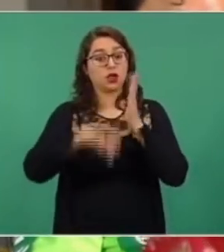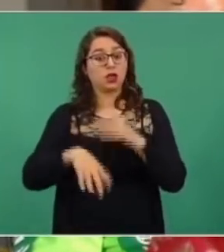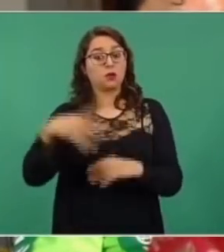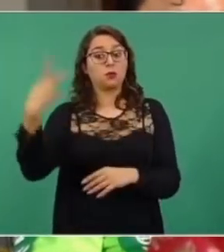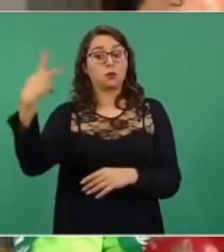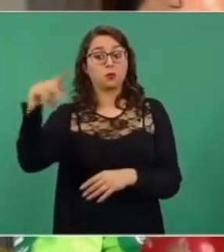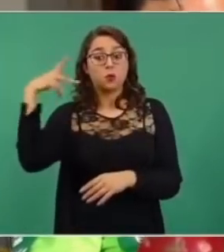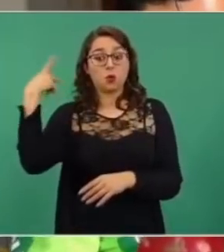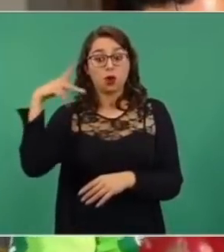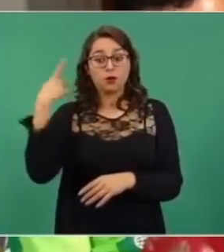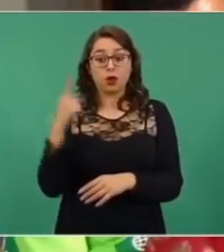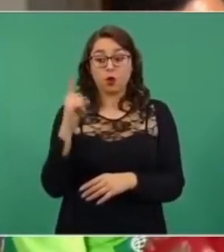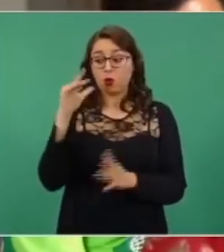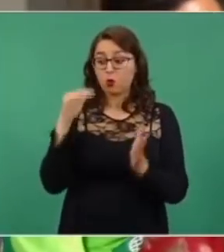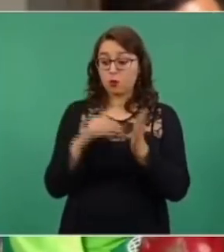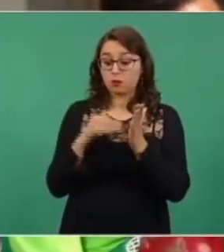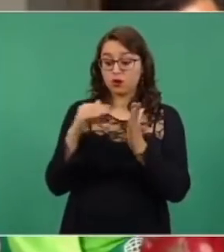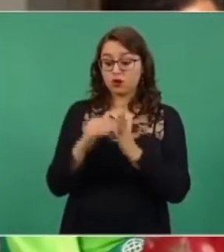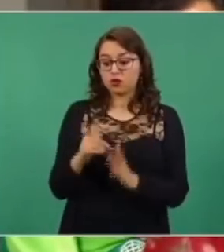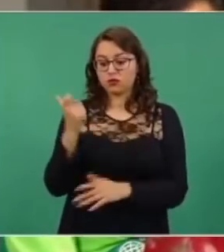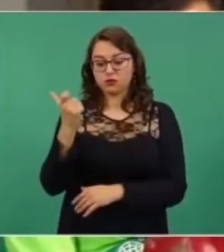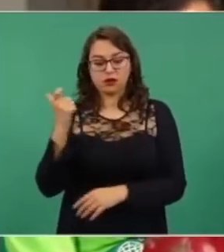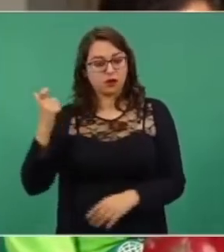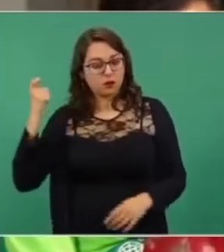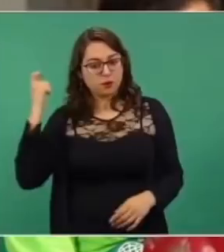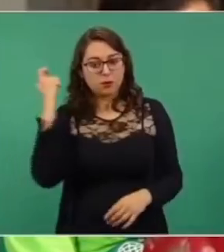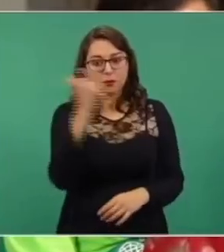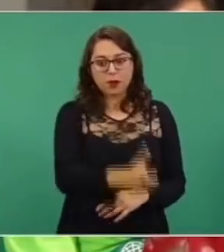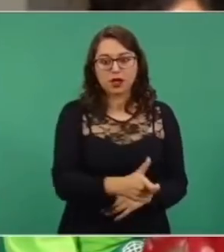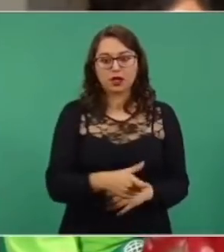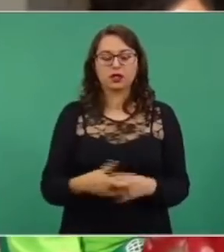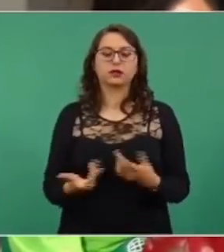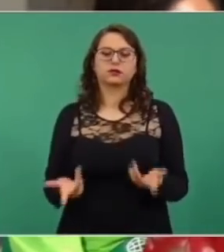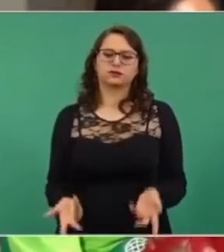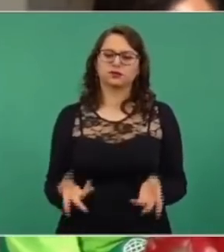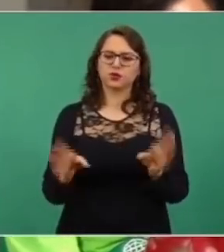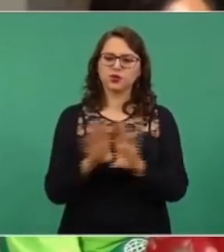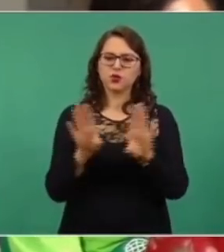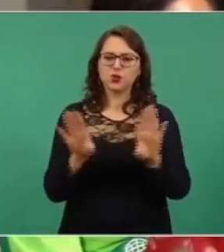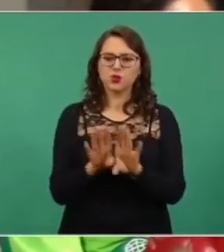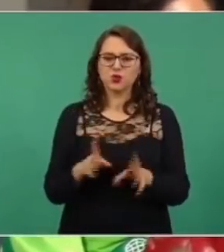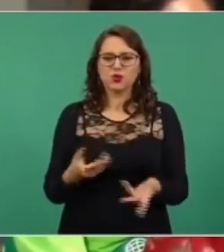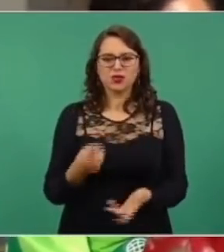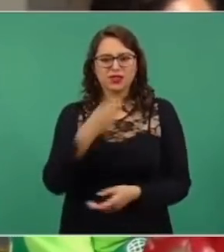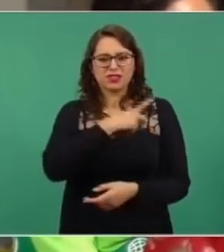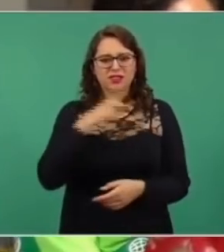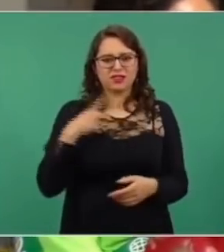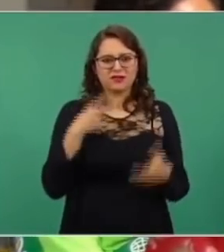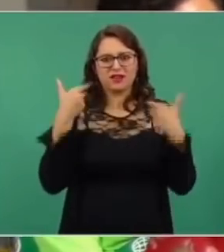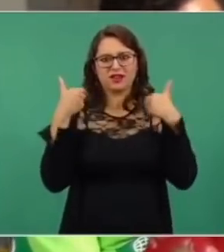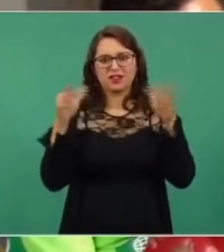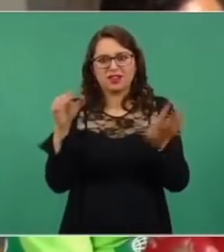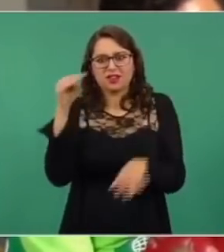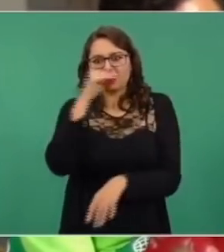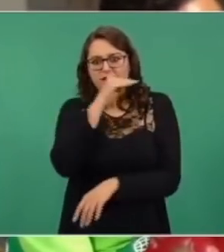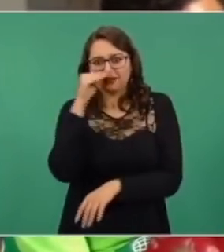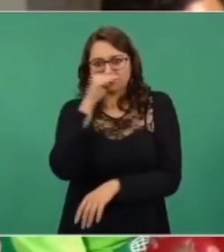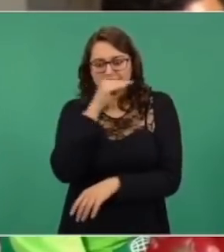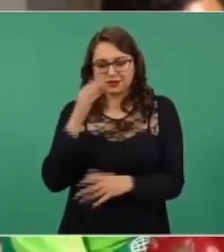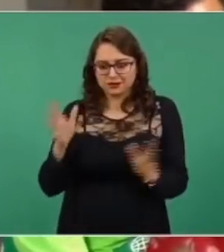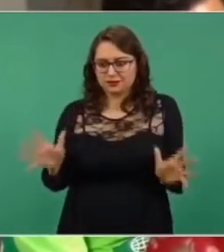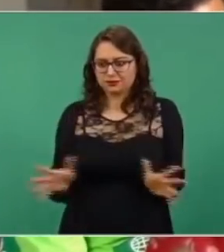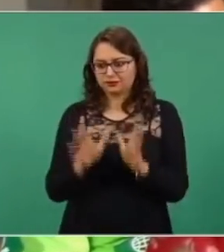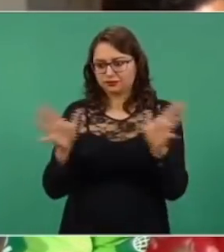sus artesanías, sus productos turísticos, y pues eso debería de ser totalmente gratuito, porque de lo que se trata pues es